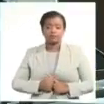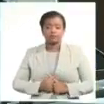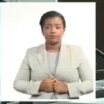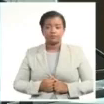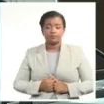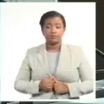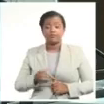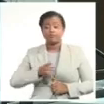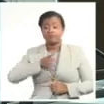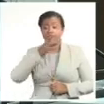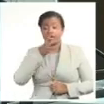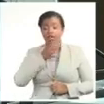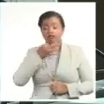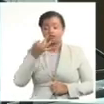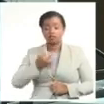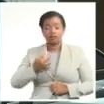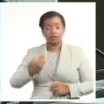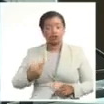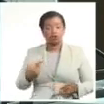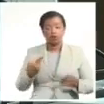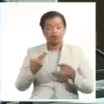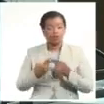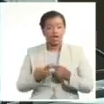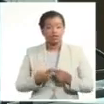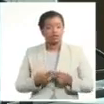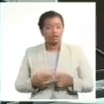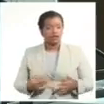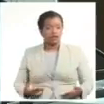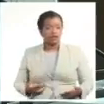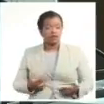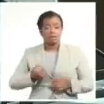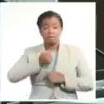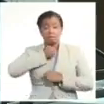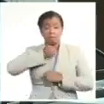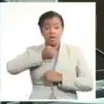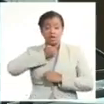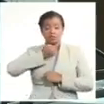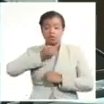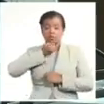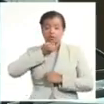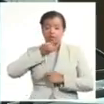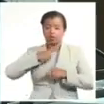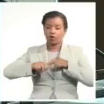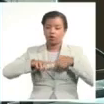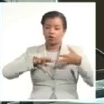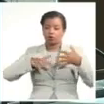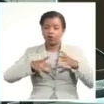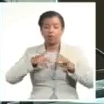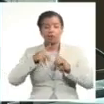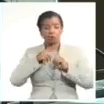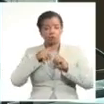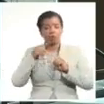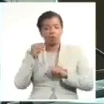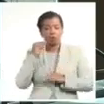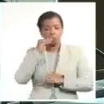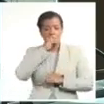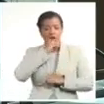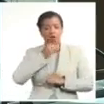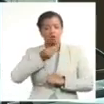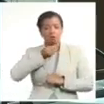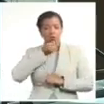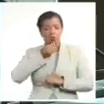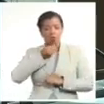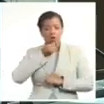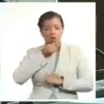creía firmemente que de la transformación de la prensa, de su modernización, de su nivel de crítica